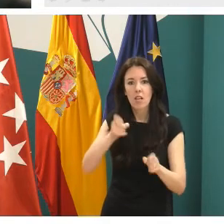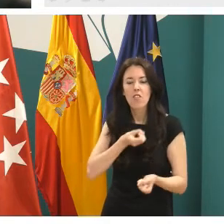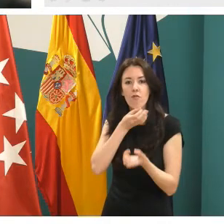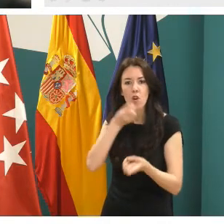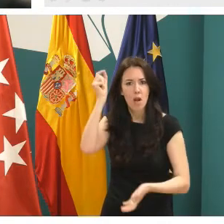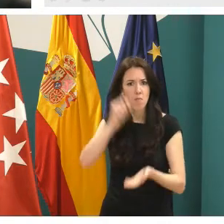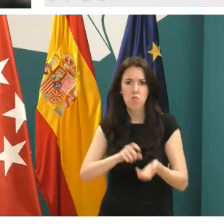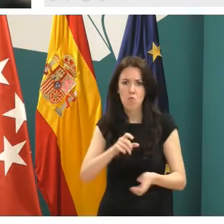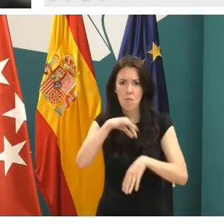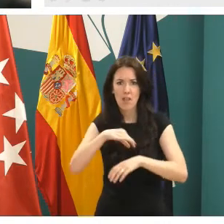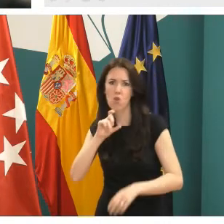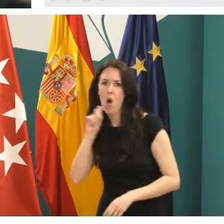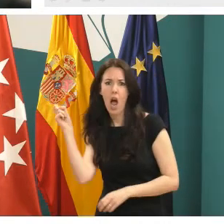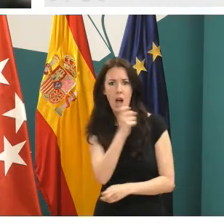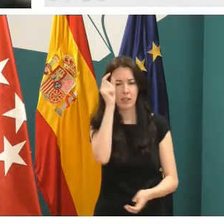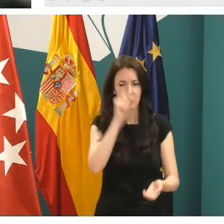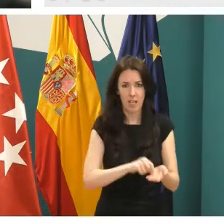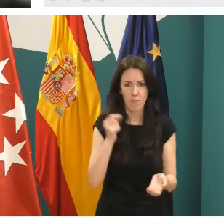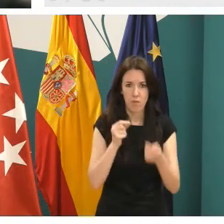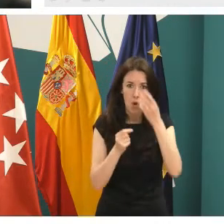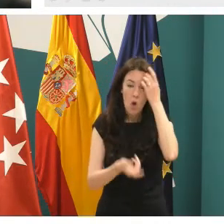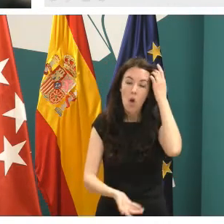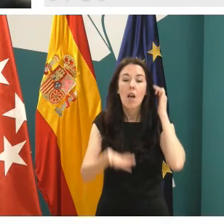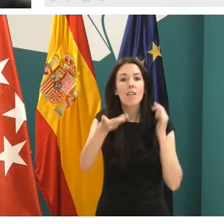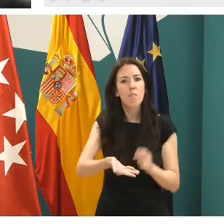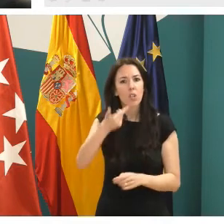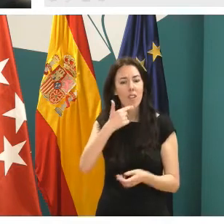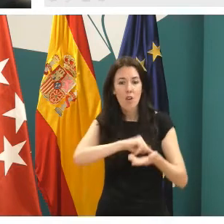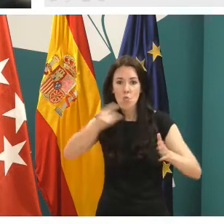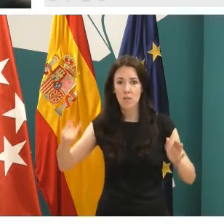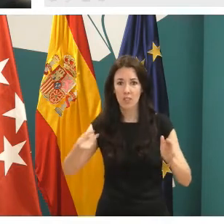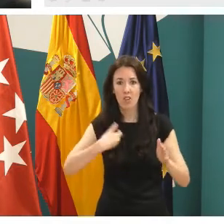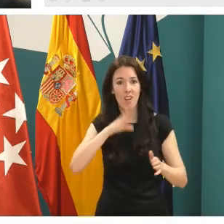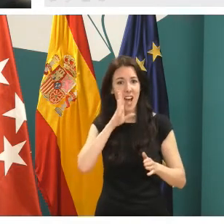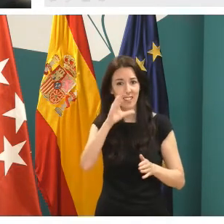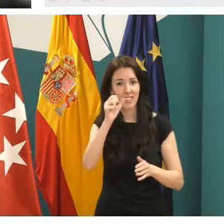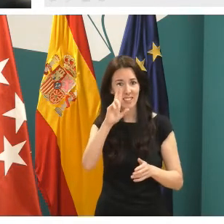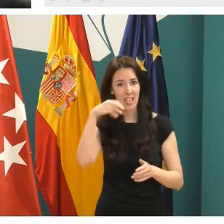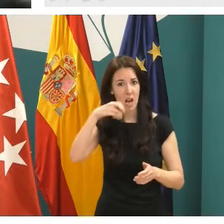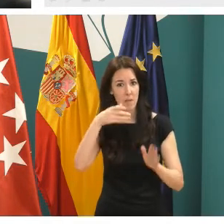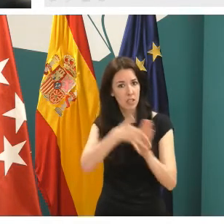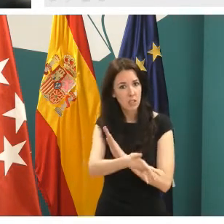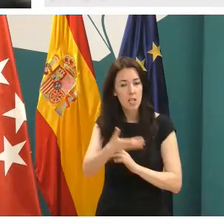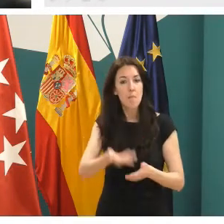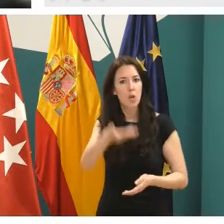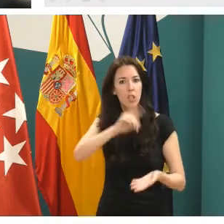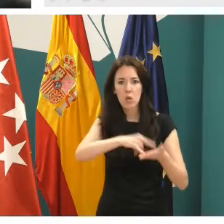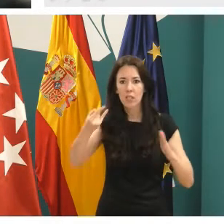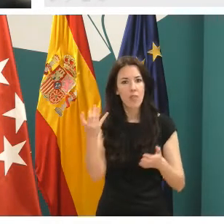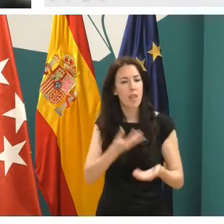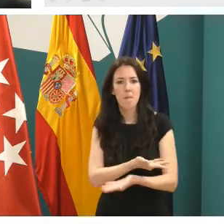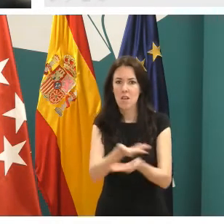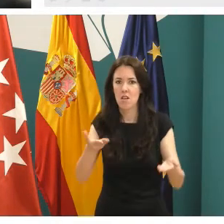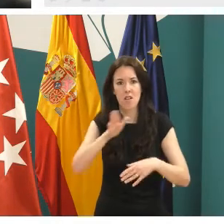rápidamente a su médico. Como decía Carmen recién, la importancia con estas nuevas tecnologías que deberían estar al alcance para